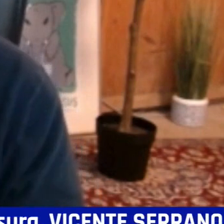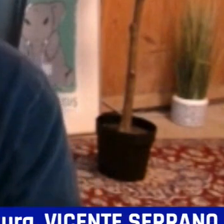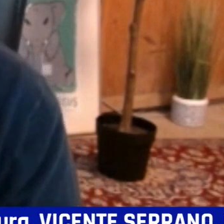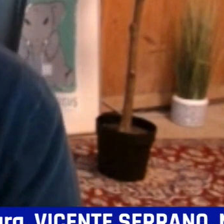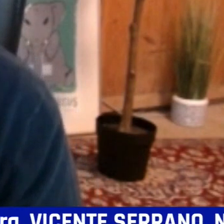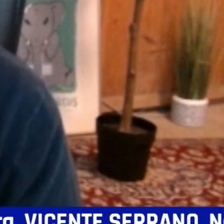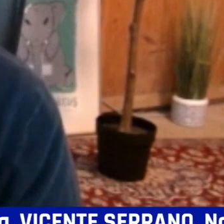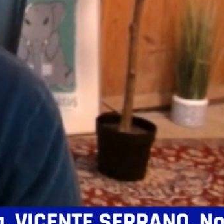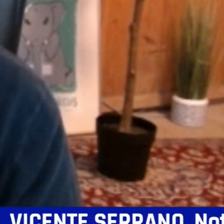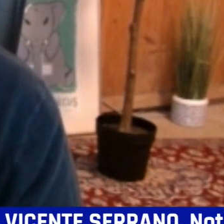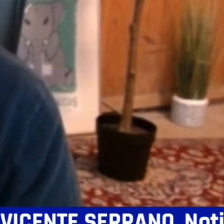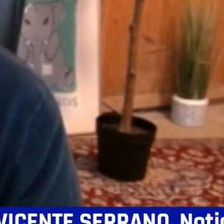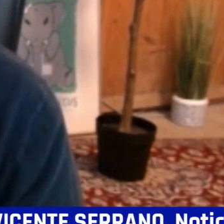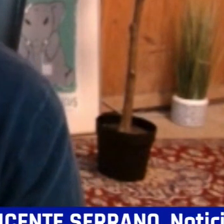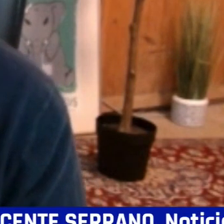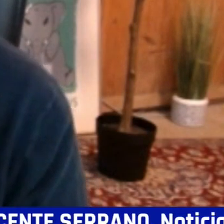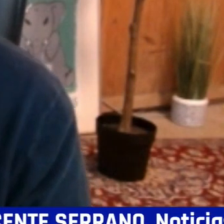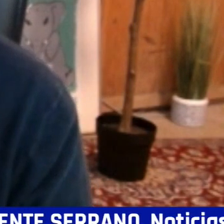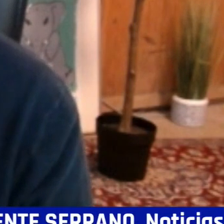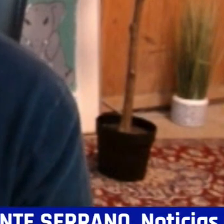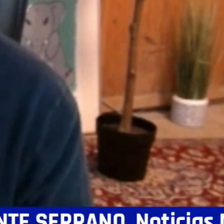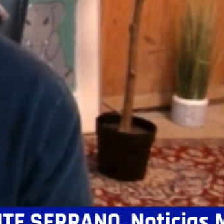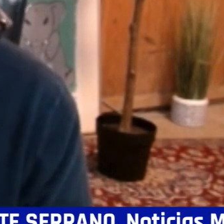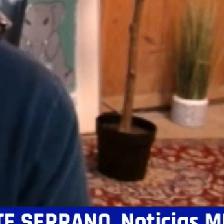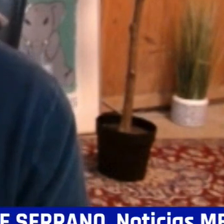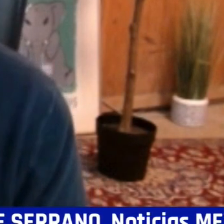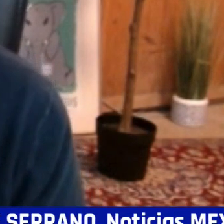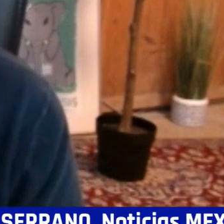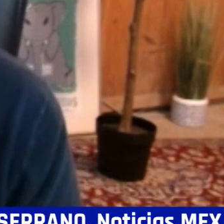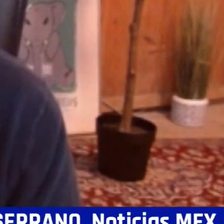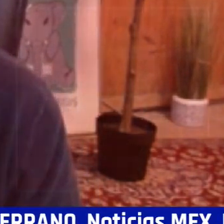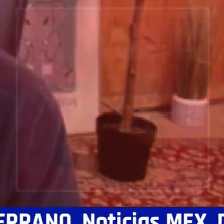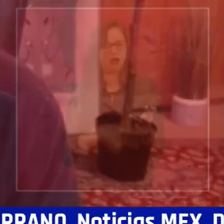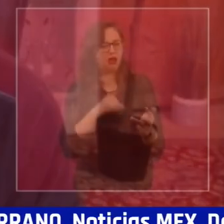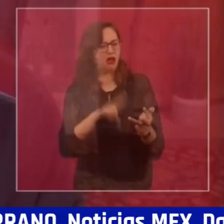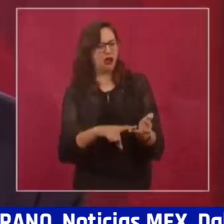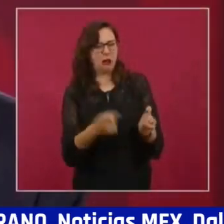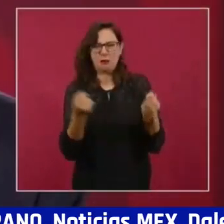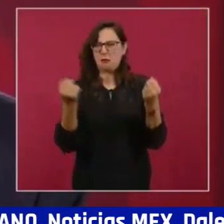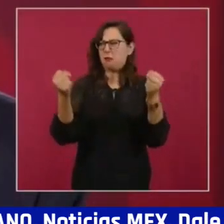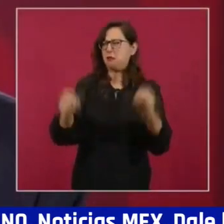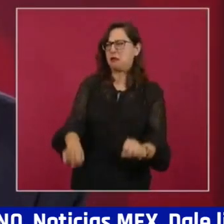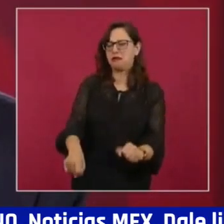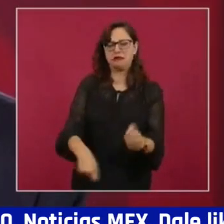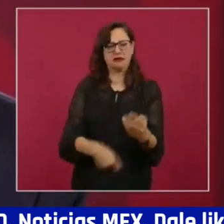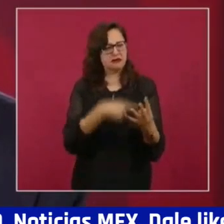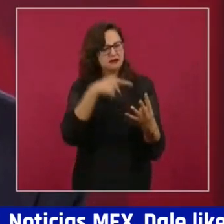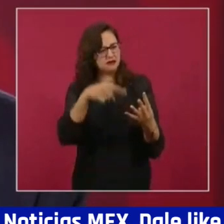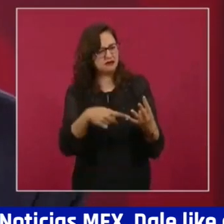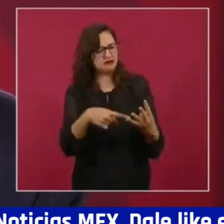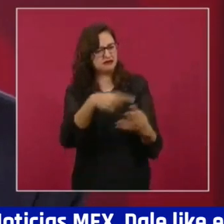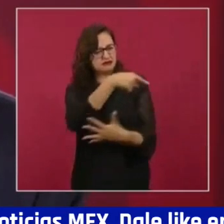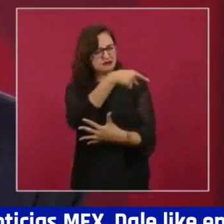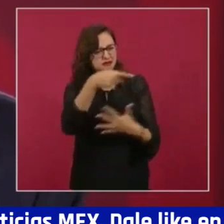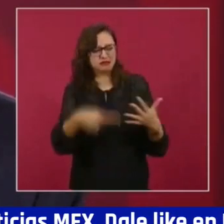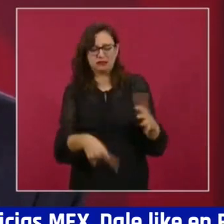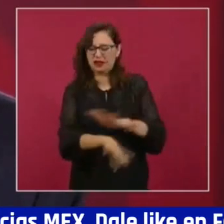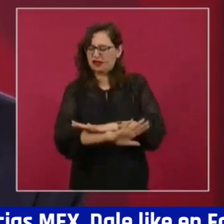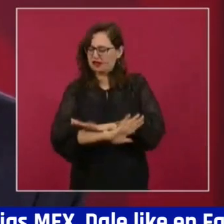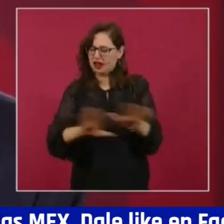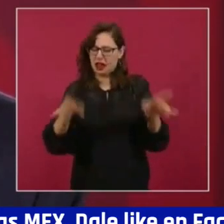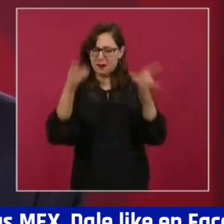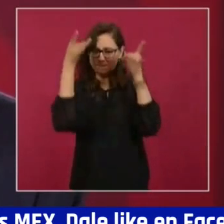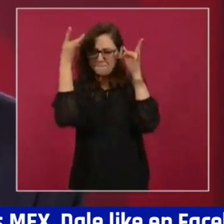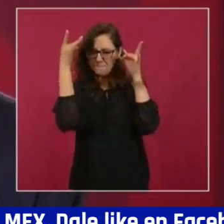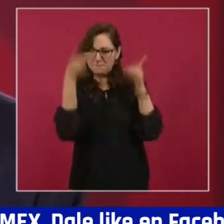acepta que en efecto pues hubo una situación errónea al plantear un tuit de Carlos Loret